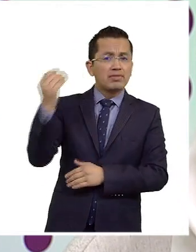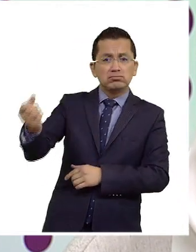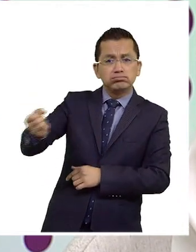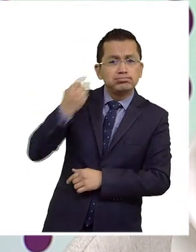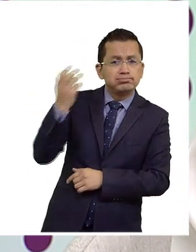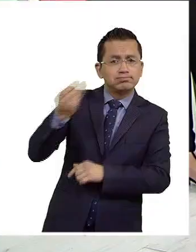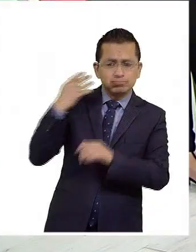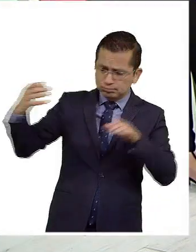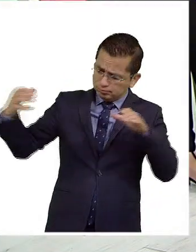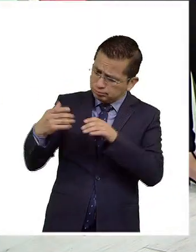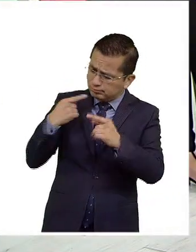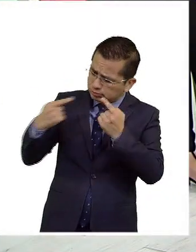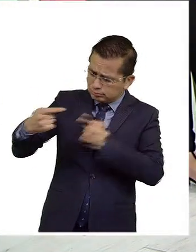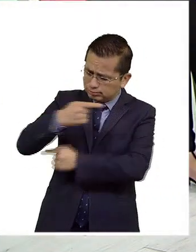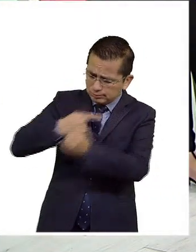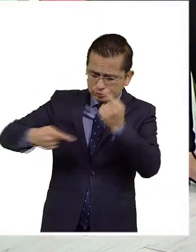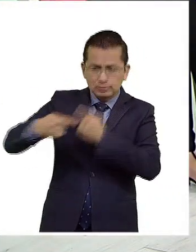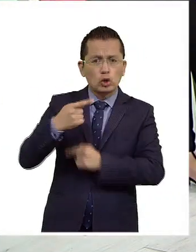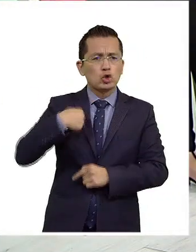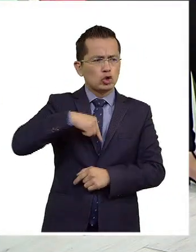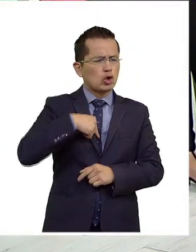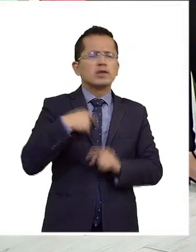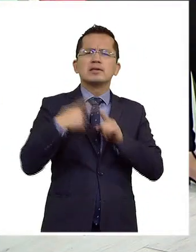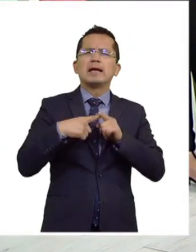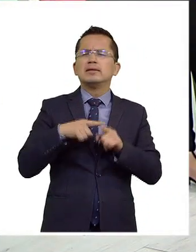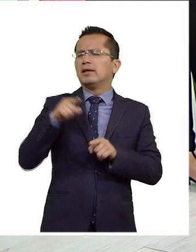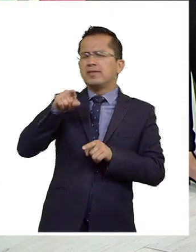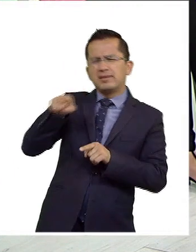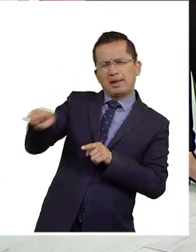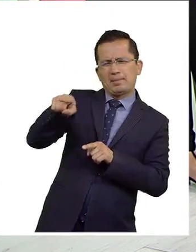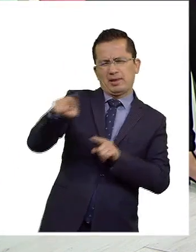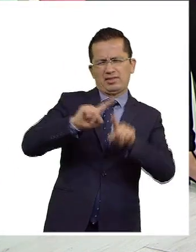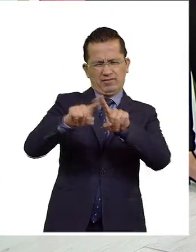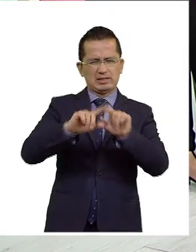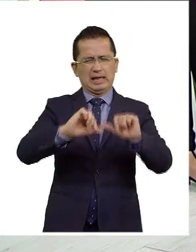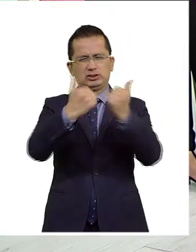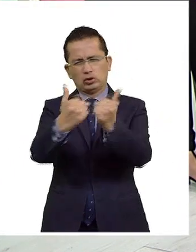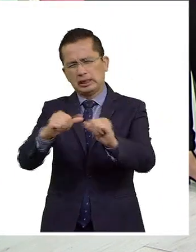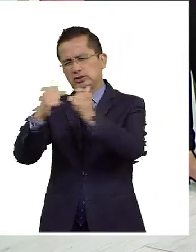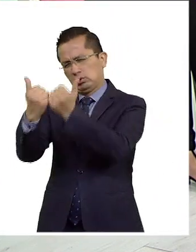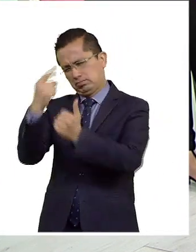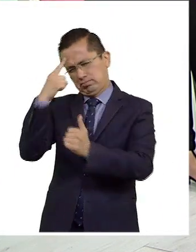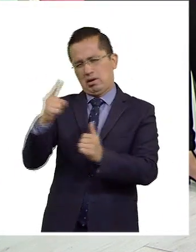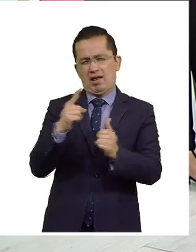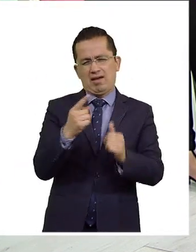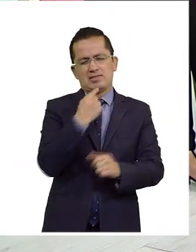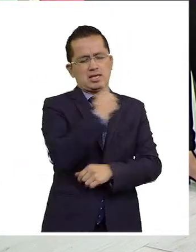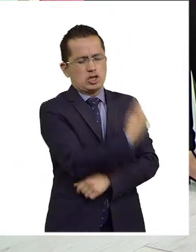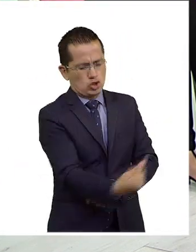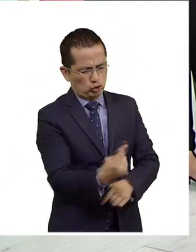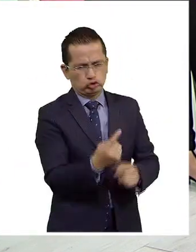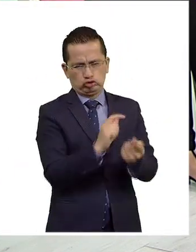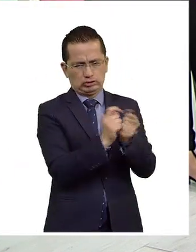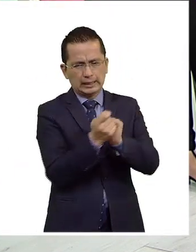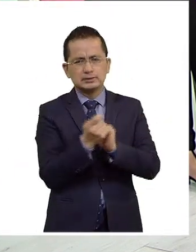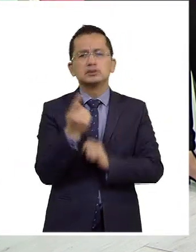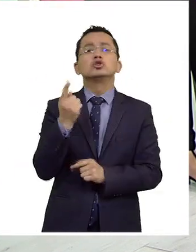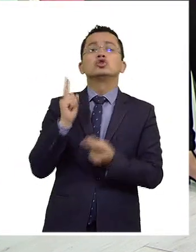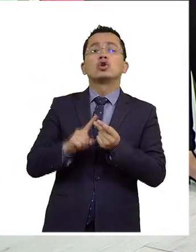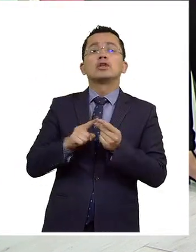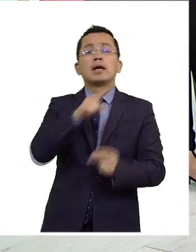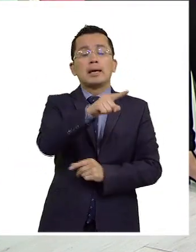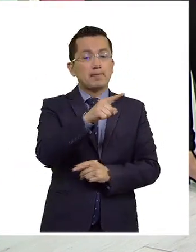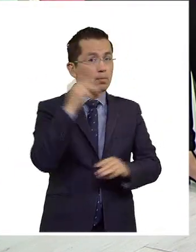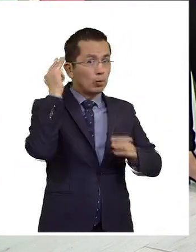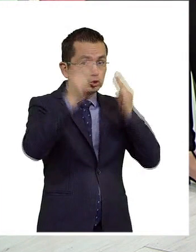las organizaciones de familias de infancias trans en la Comisión de Derechos Humanos de la Ciudad de México, en el Museo de Memoria y